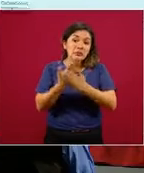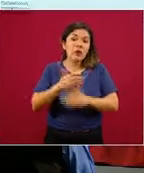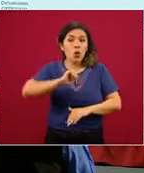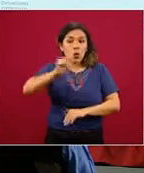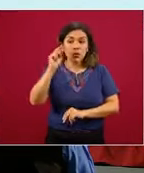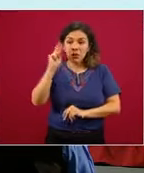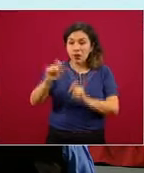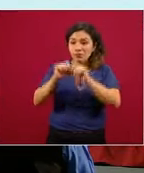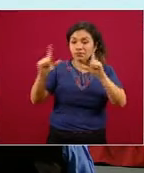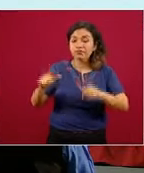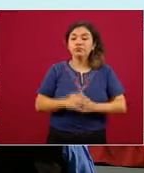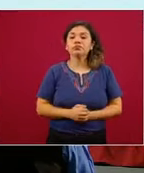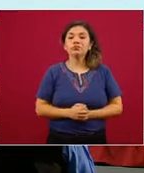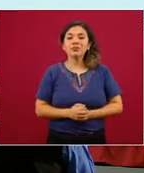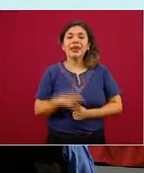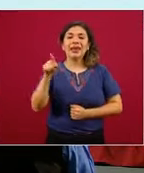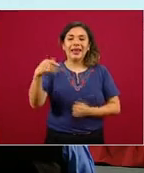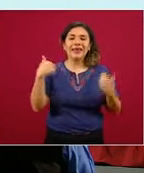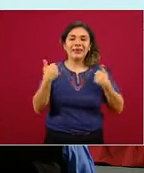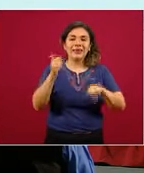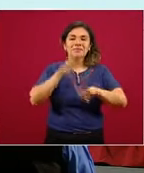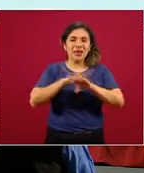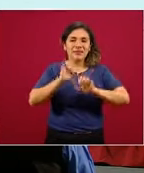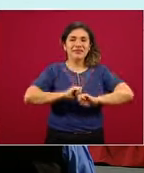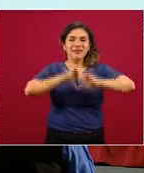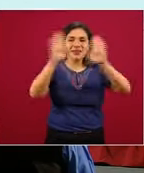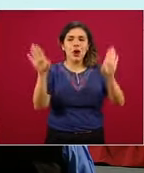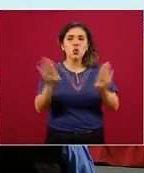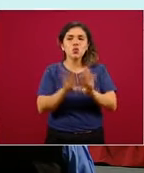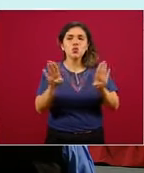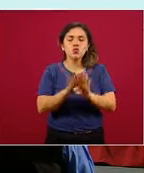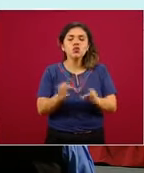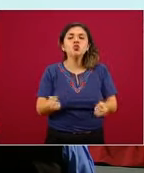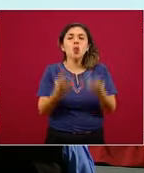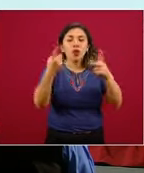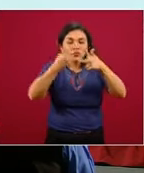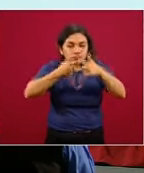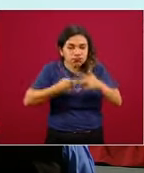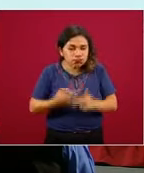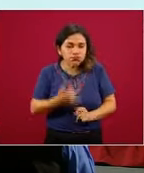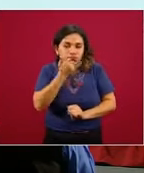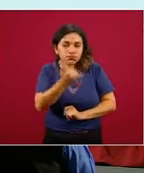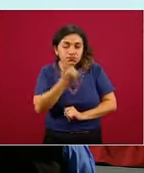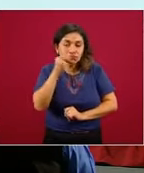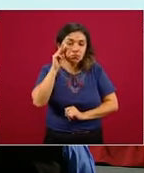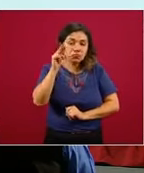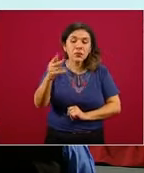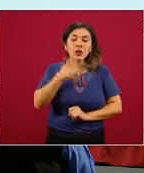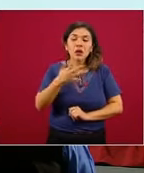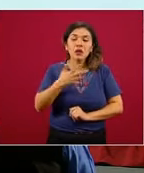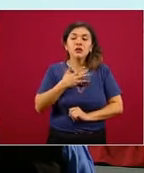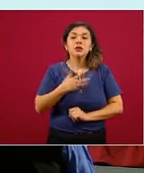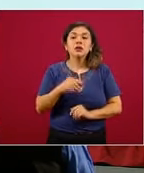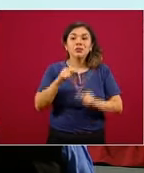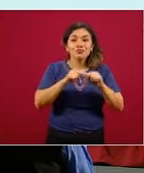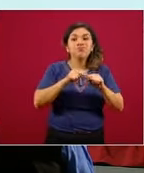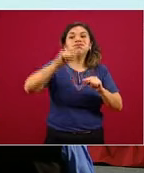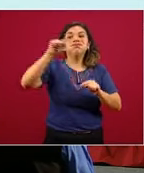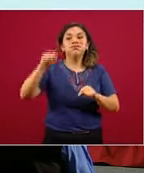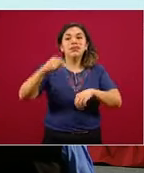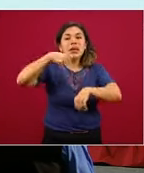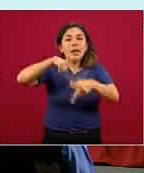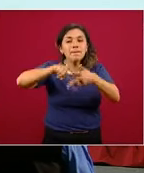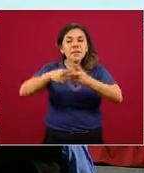siguiente diapositiva con mayor claridad. Aquí está la curva de casos estimados. Vemos precisamente este incremento que se da